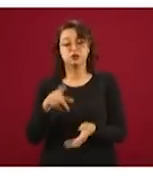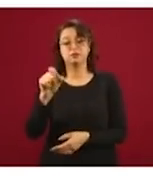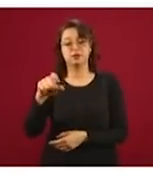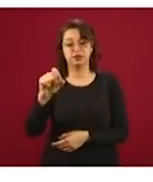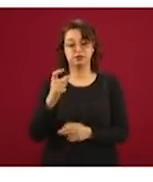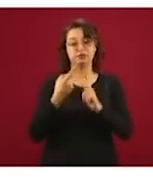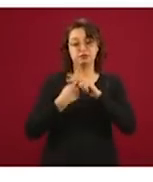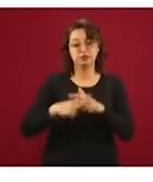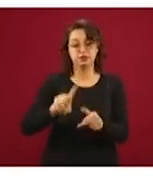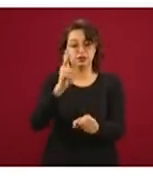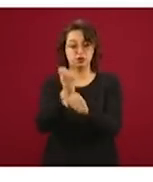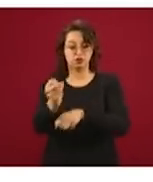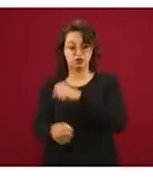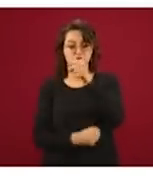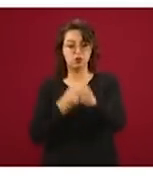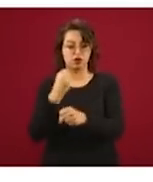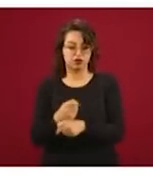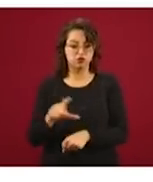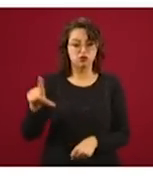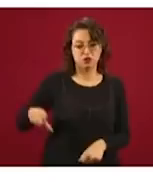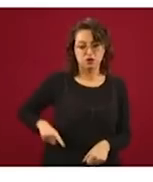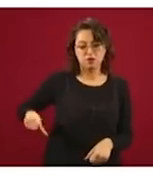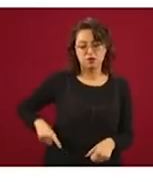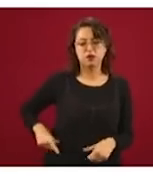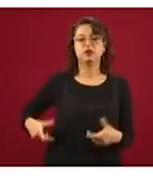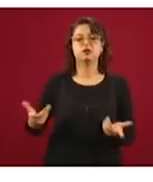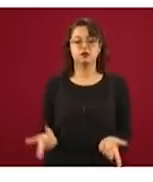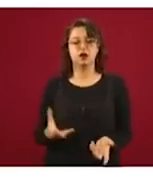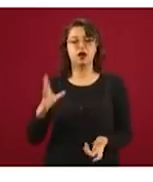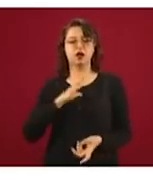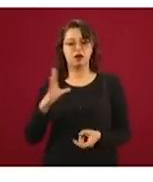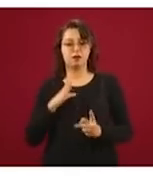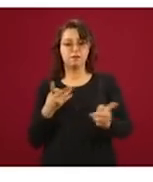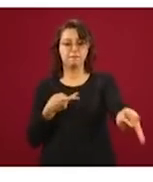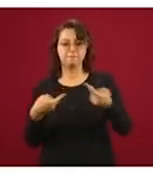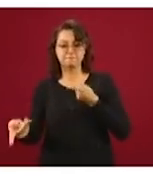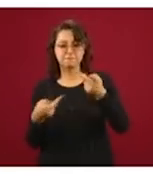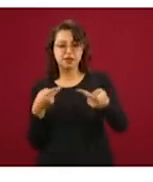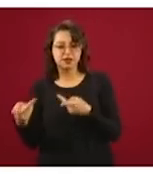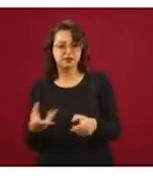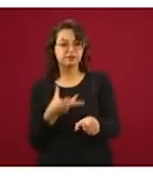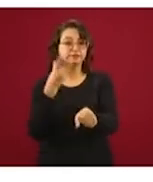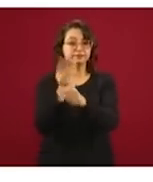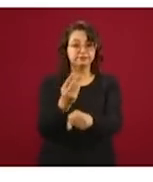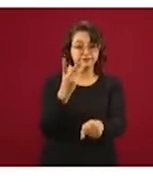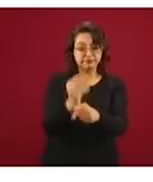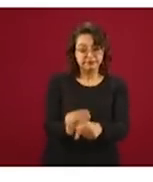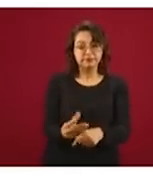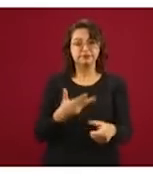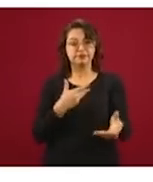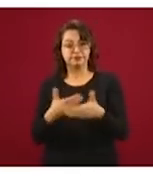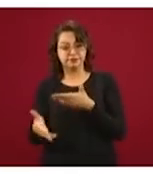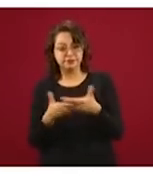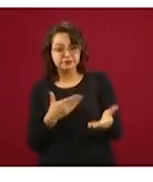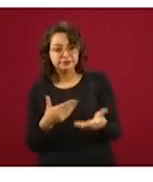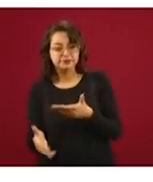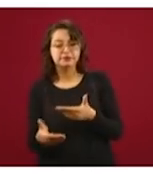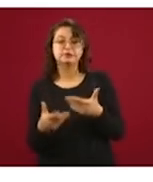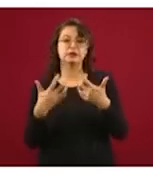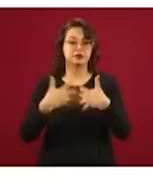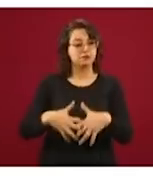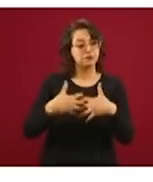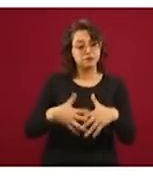administración, tenemos este plan de rehabilitar o, en su caso, poner en marcha o